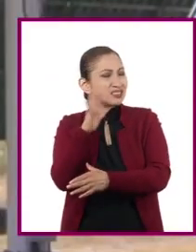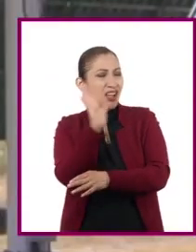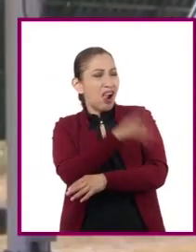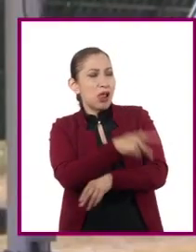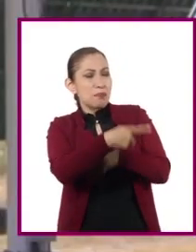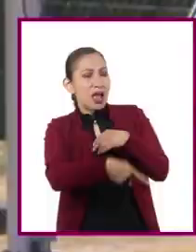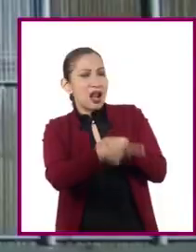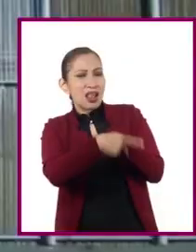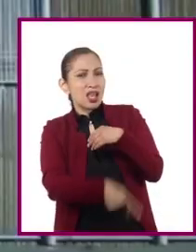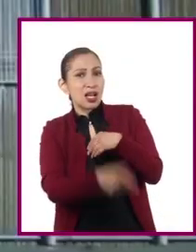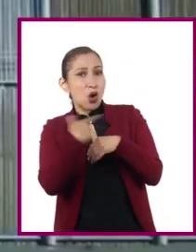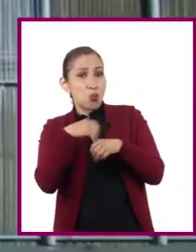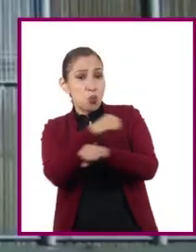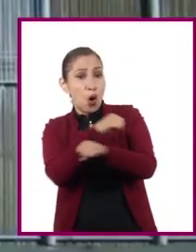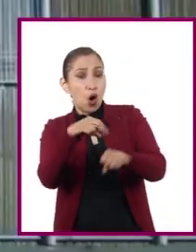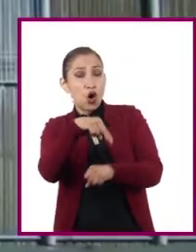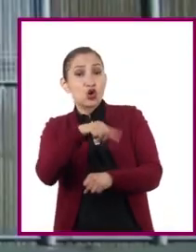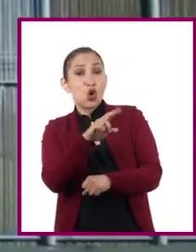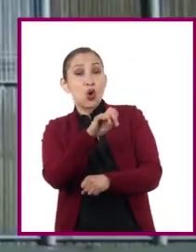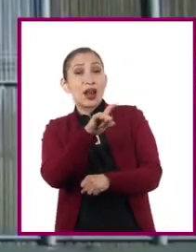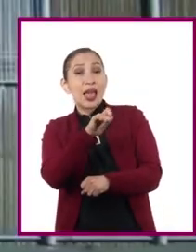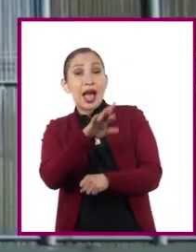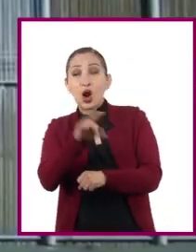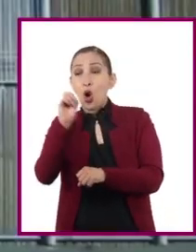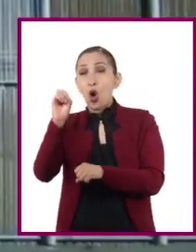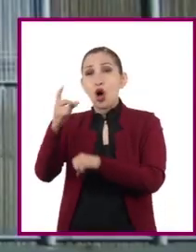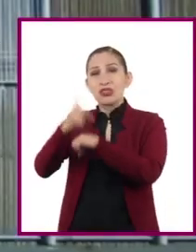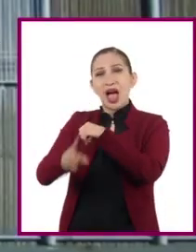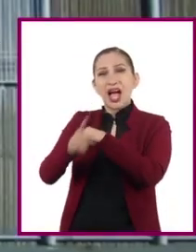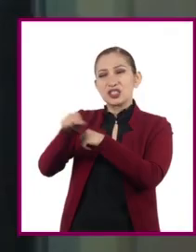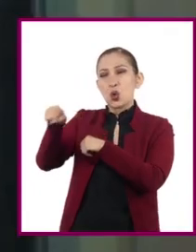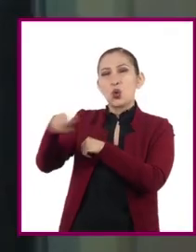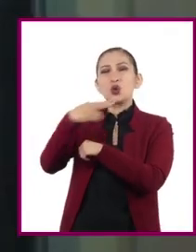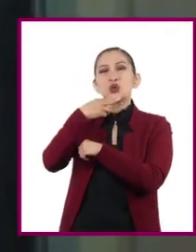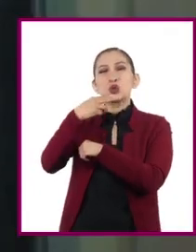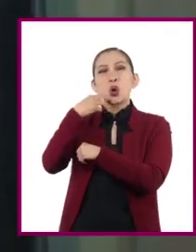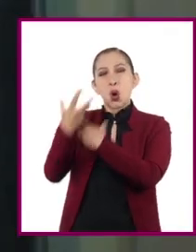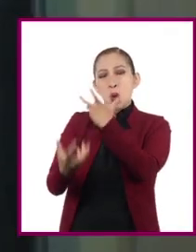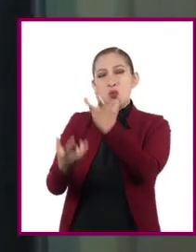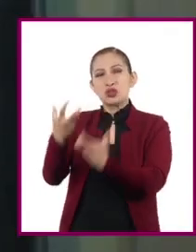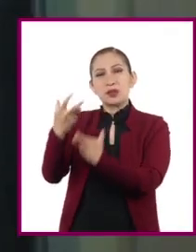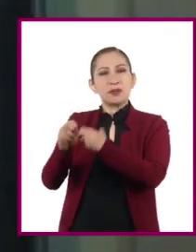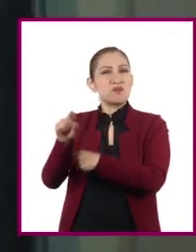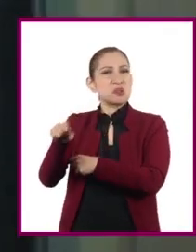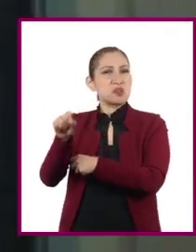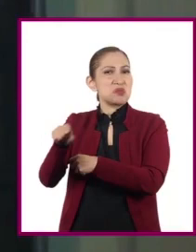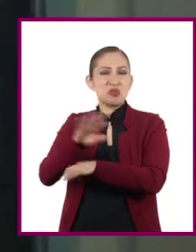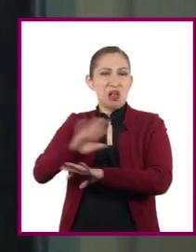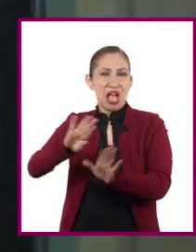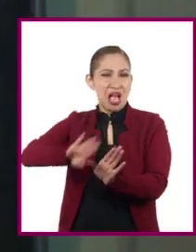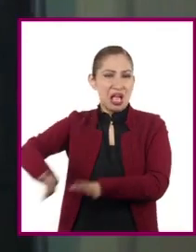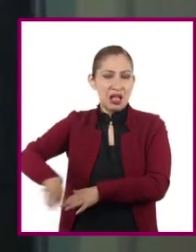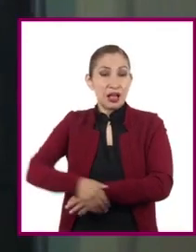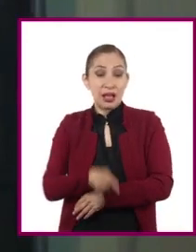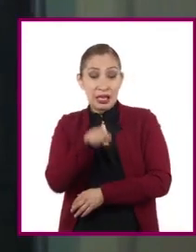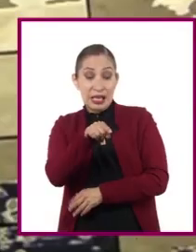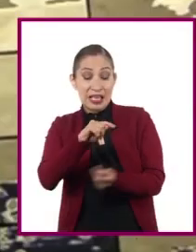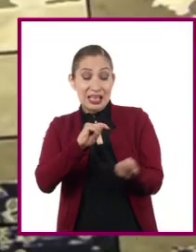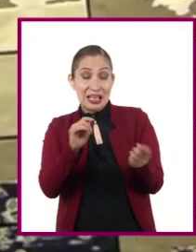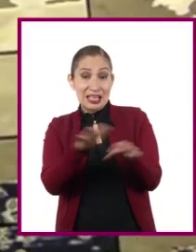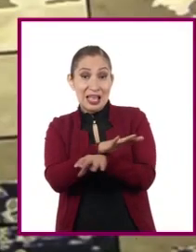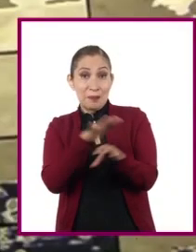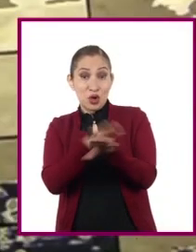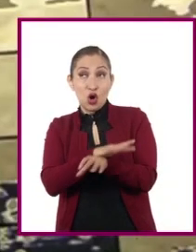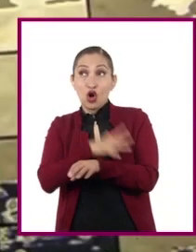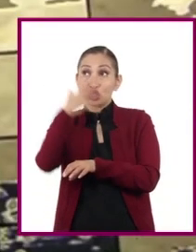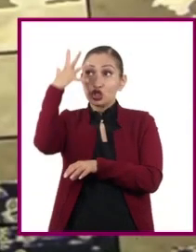alejada de los riesgos de la energía nuclear y de los efectos catastróficos del uso de combustibles tradicionales. La transformación